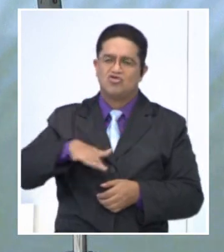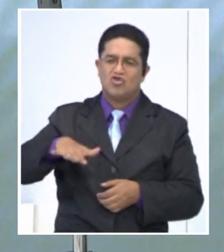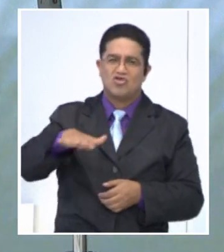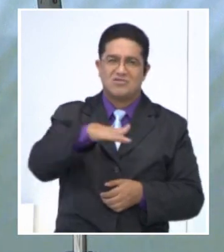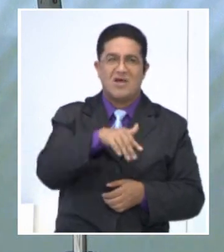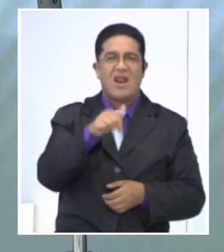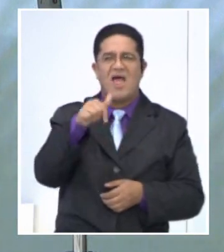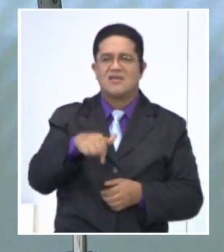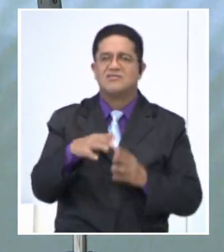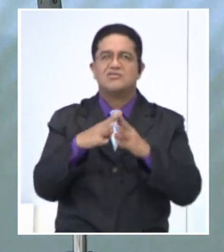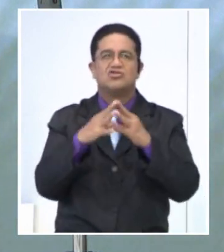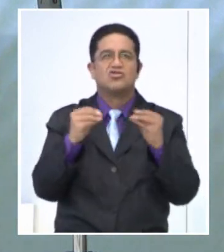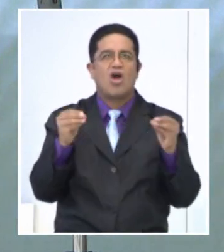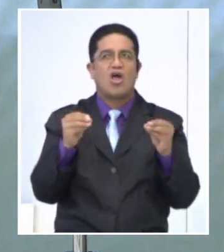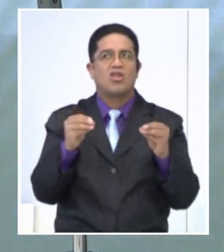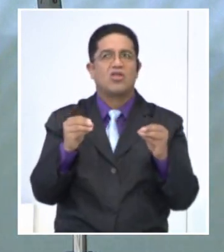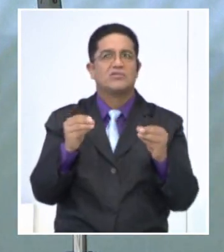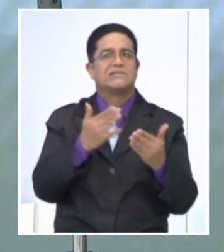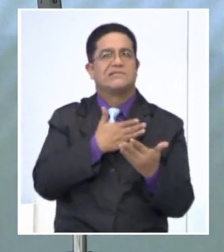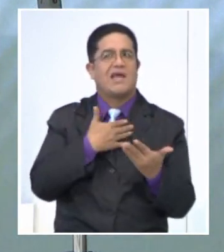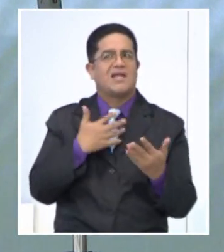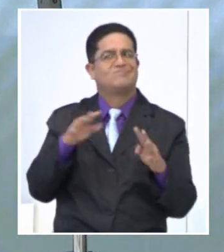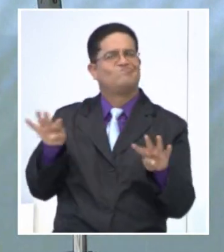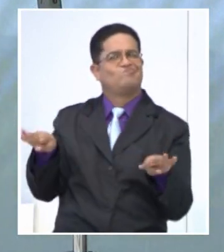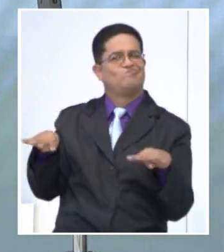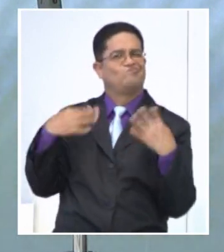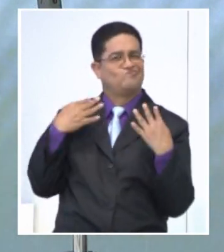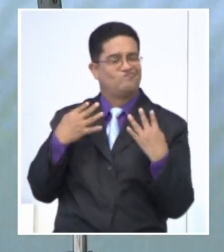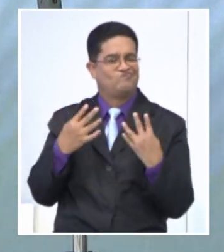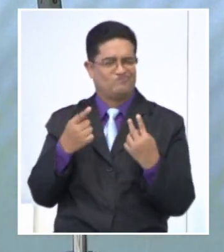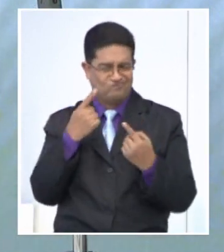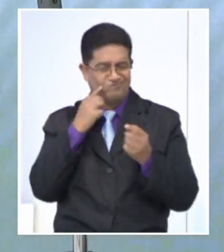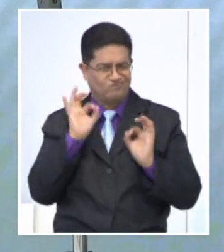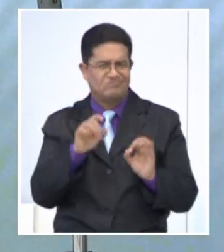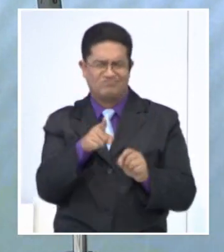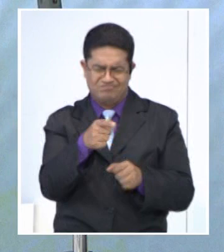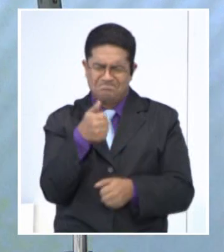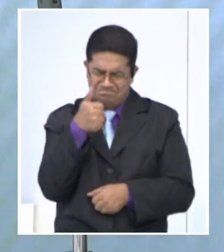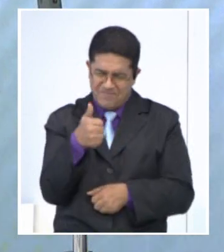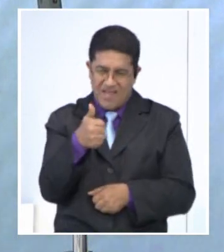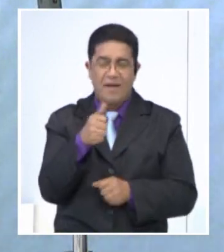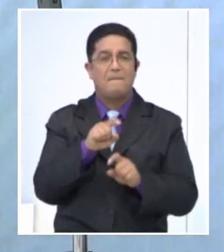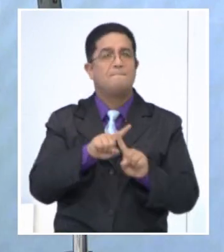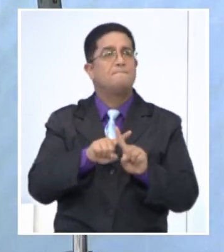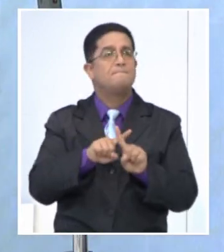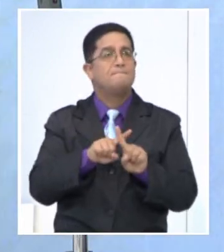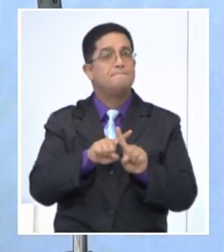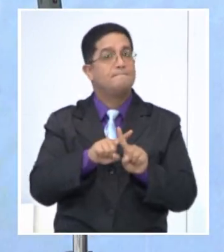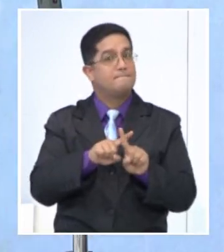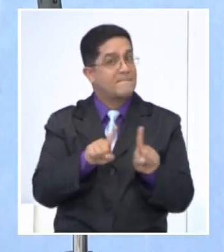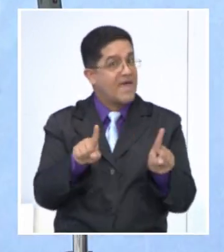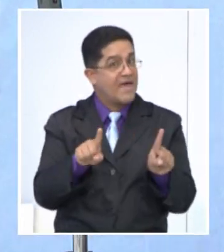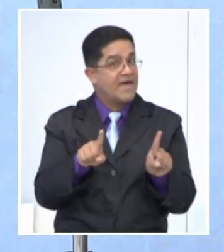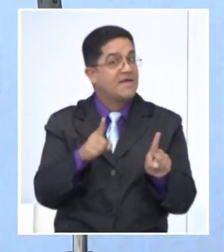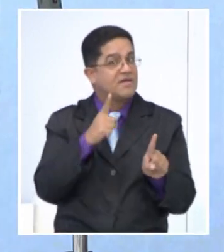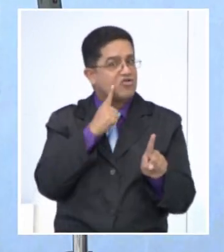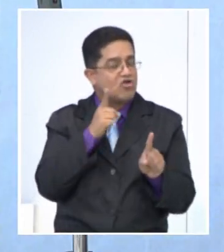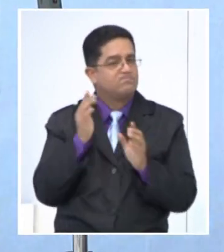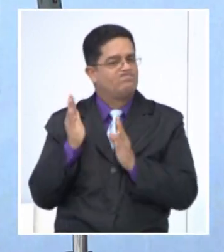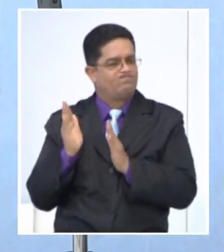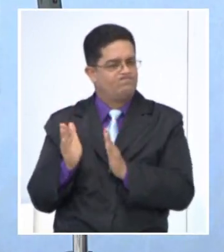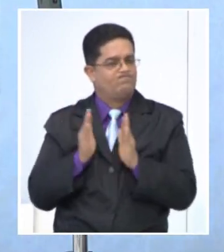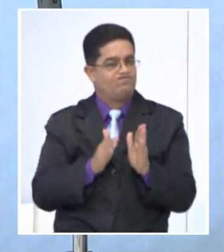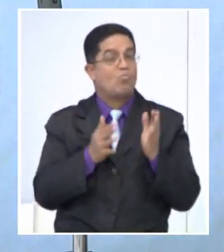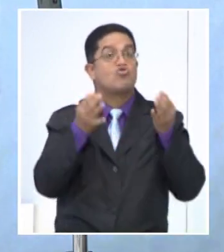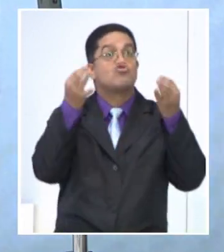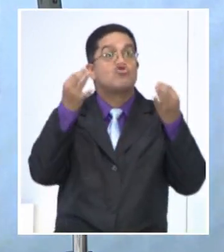todo el mundo quiere ser Miss, quiere ser Mister, todo el mundo quiere verse bien, y eso está muy bien, pero dentro de los parámetros correctos,